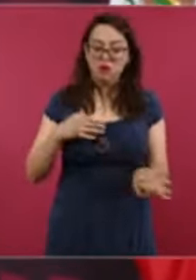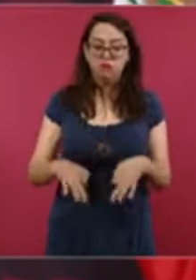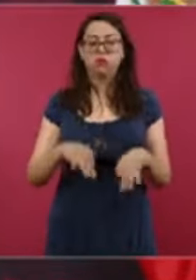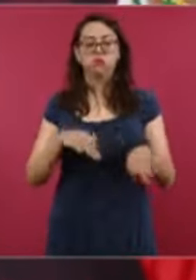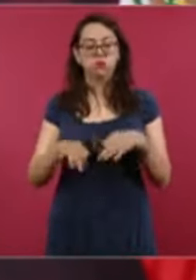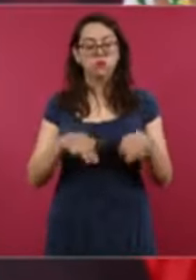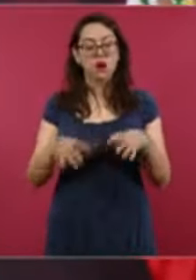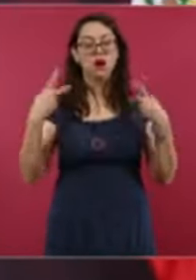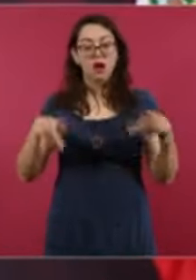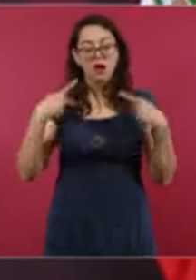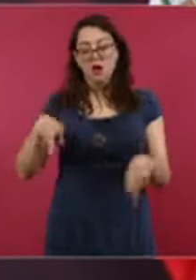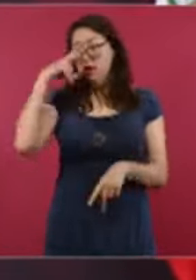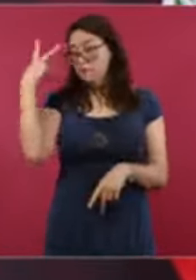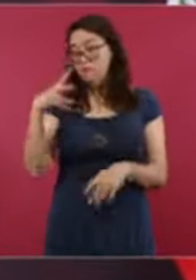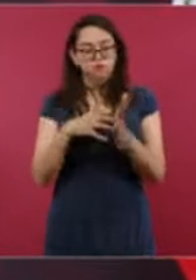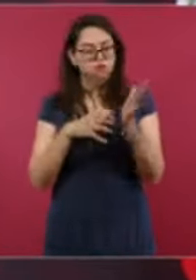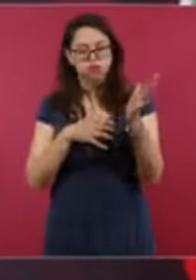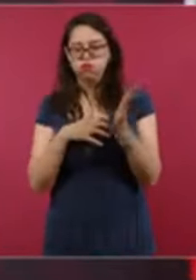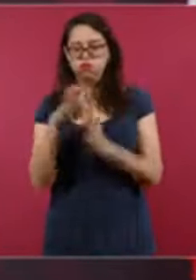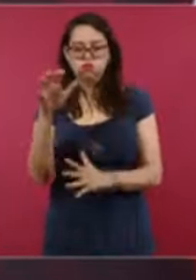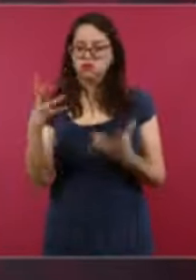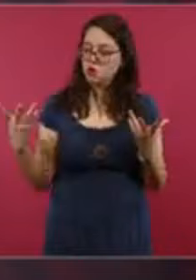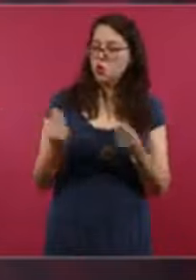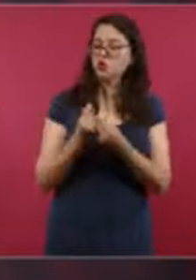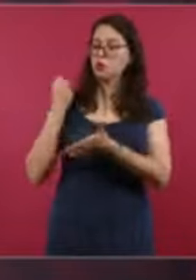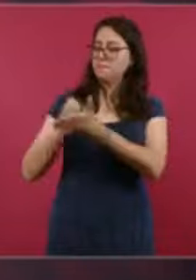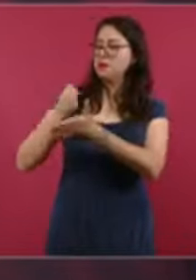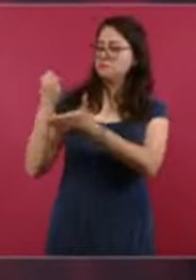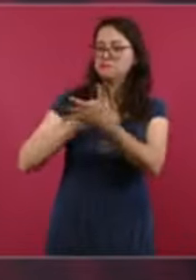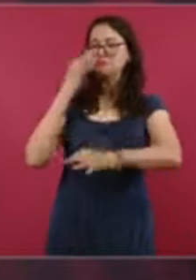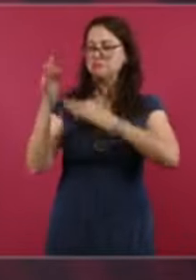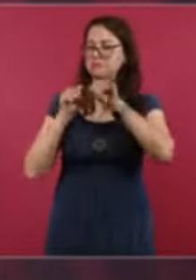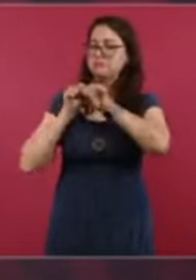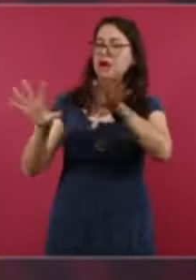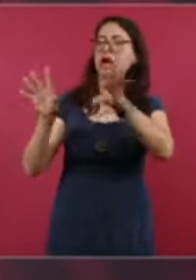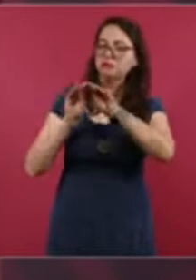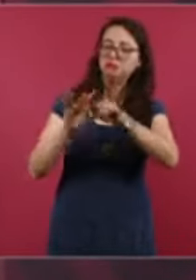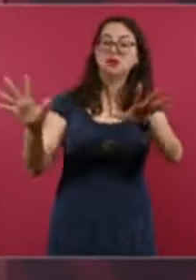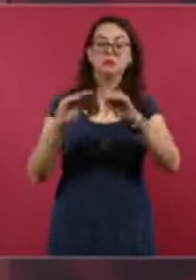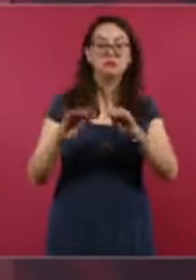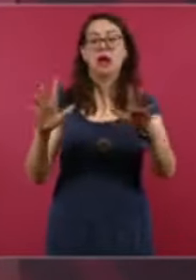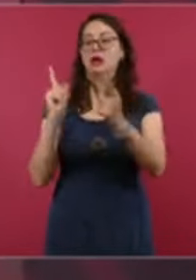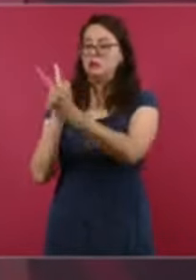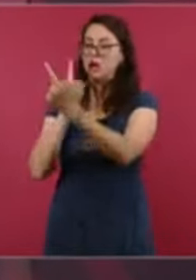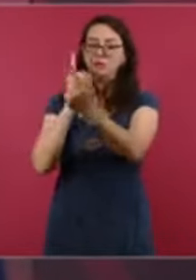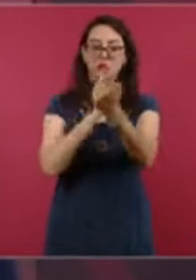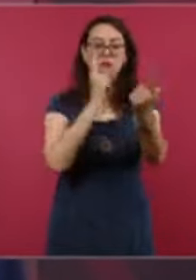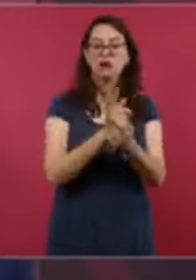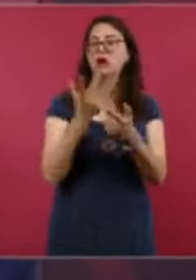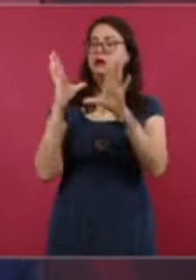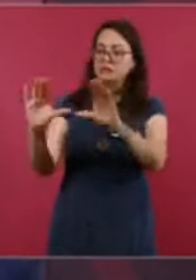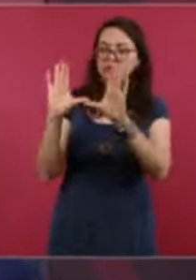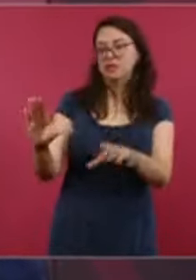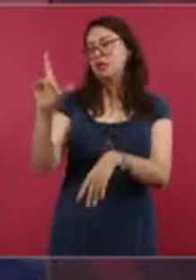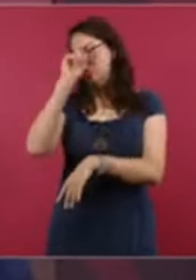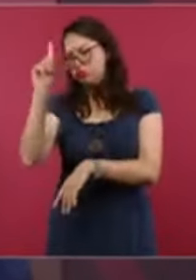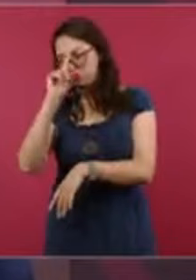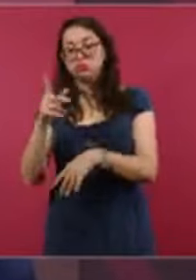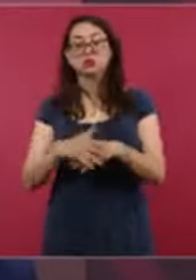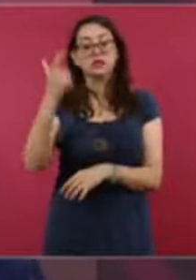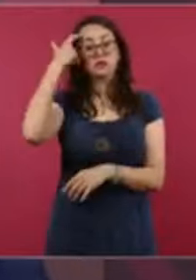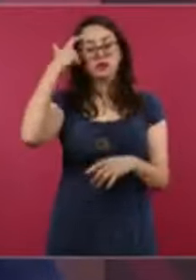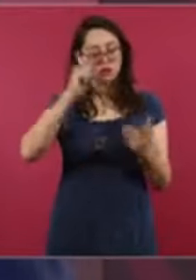mexicanos, porque esto lo hemos hecho entre todos, de ir casa por casa, plaza por plaza, informando, orientando, concientizando. Esto que llamamos